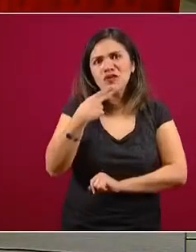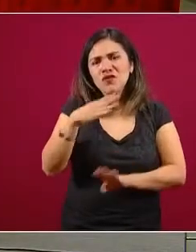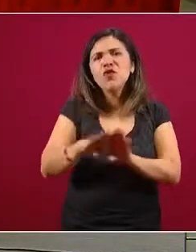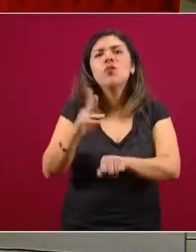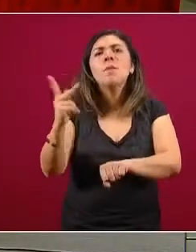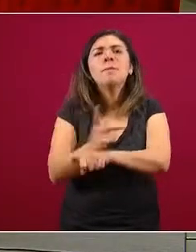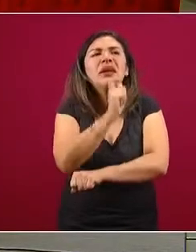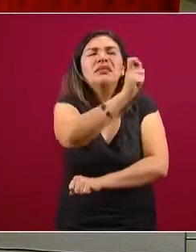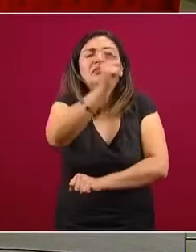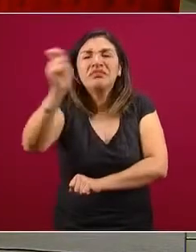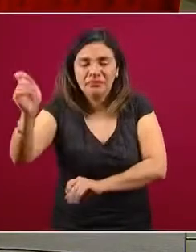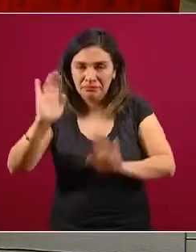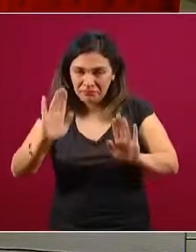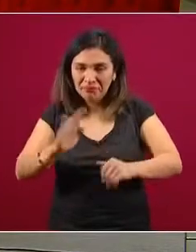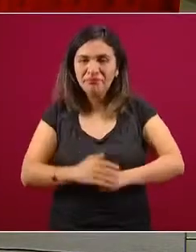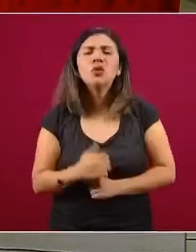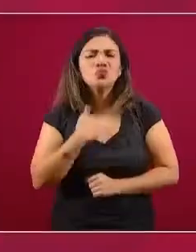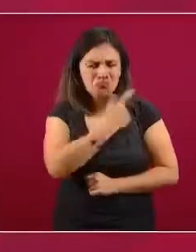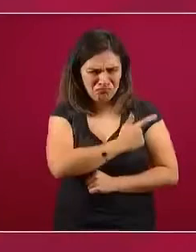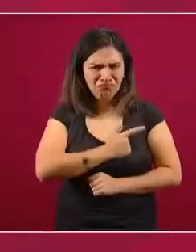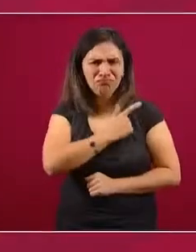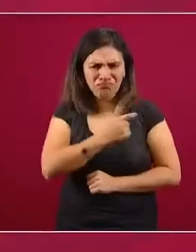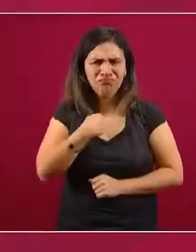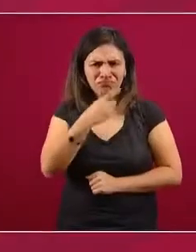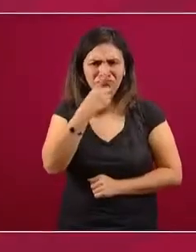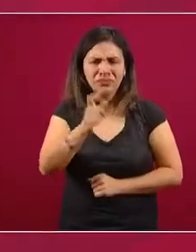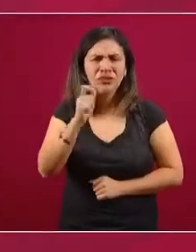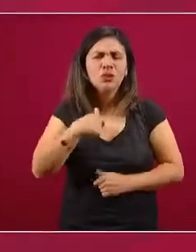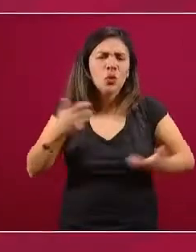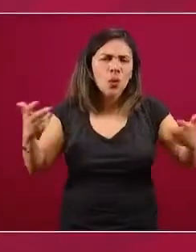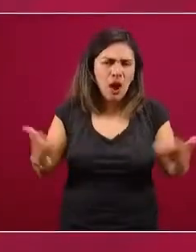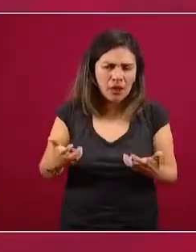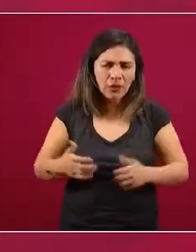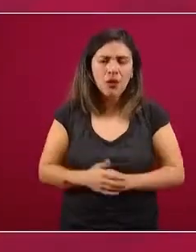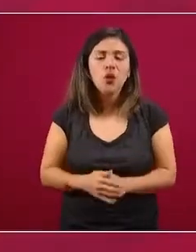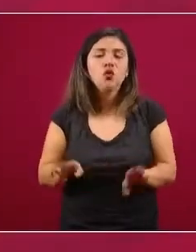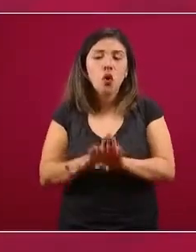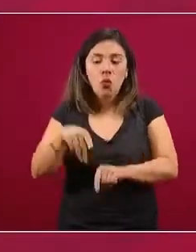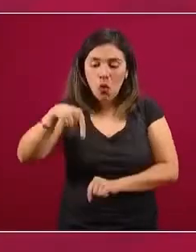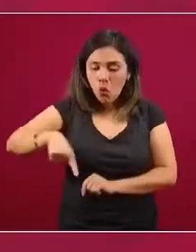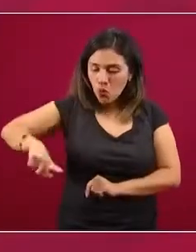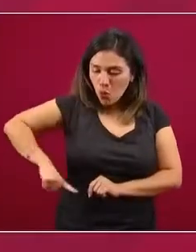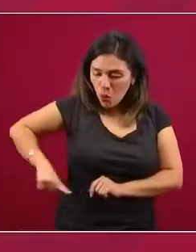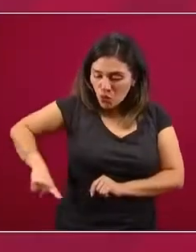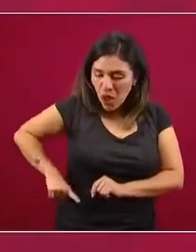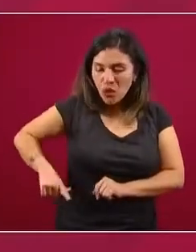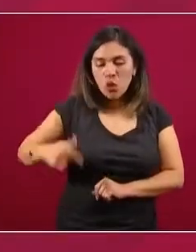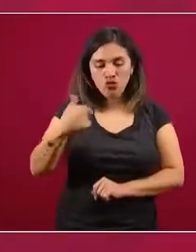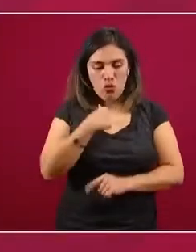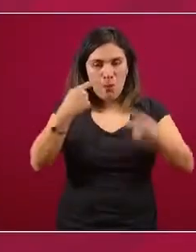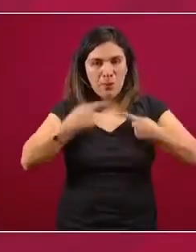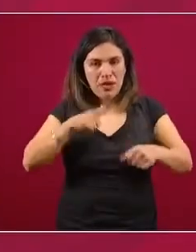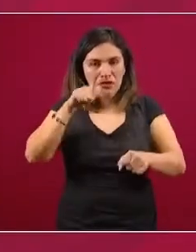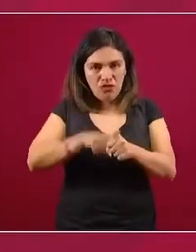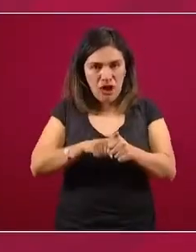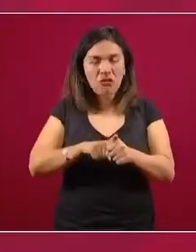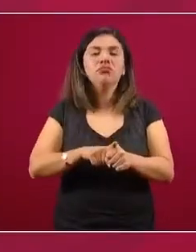pasando. Con mucho gusto comento lo que hemos hecho como gobierno y como persona,